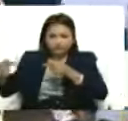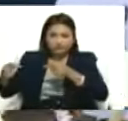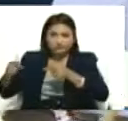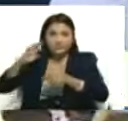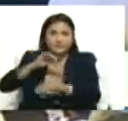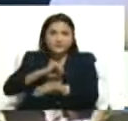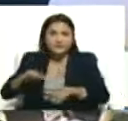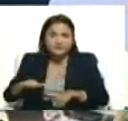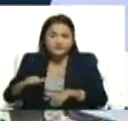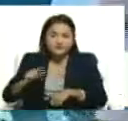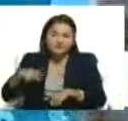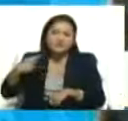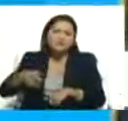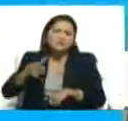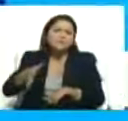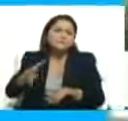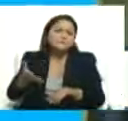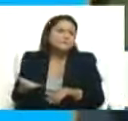¿Y después?